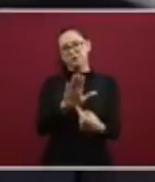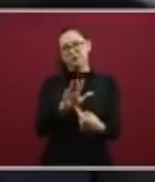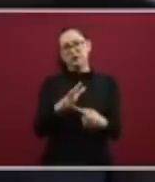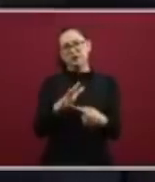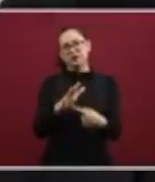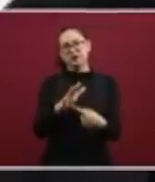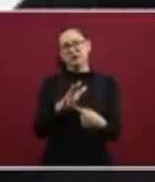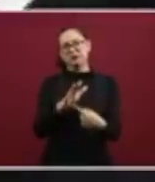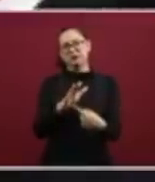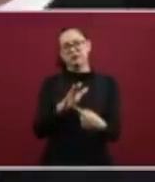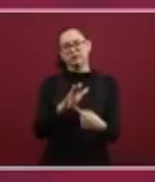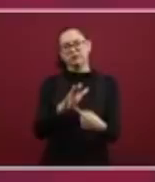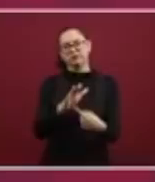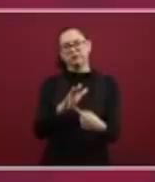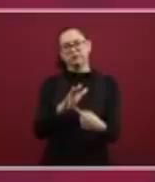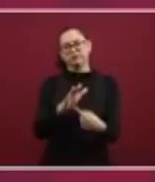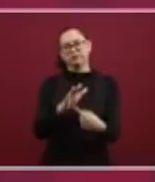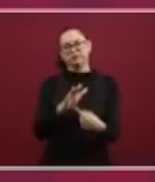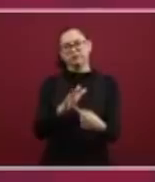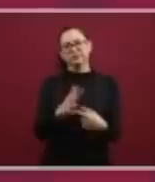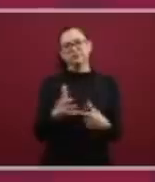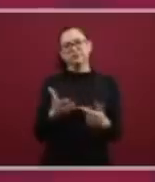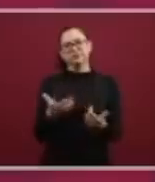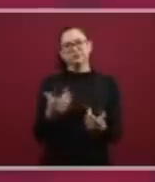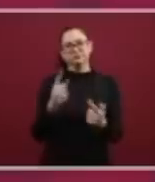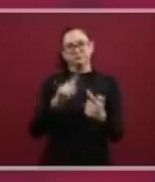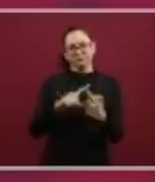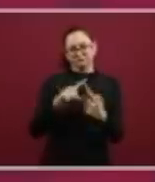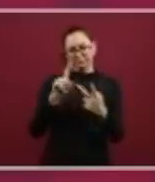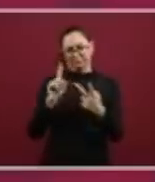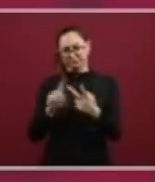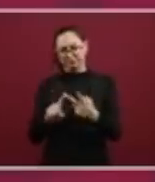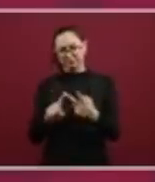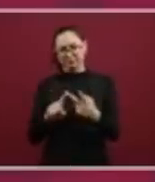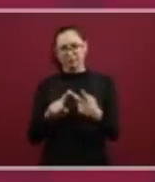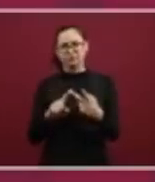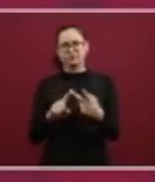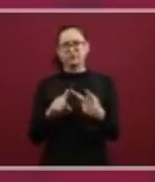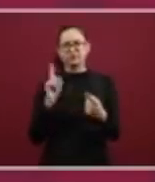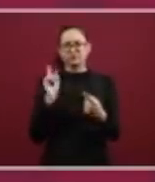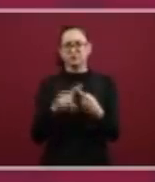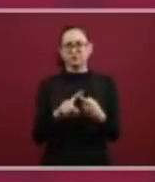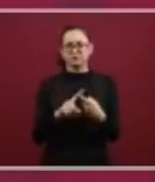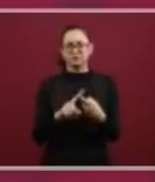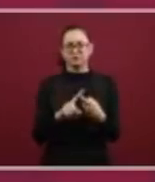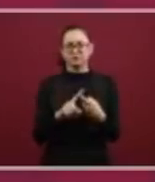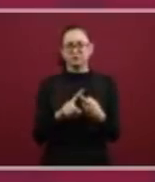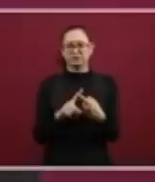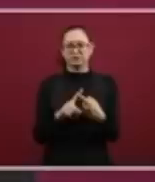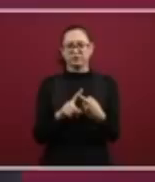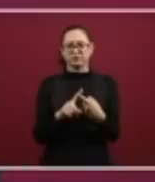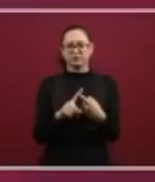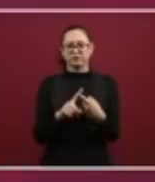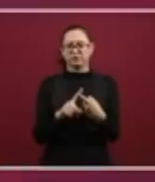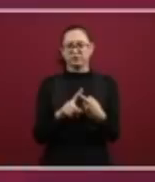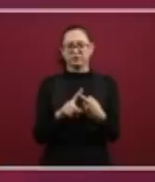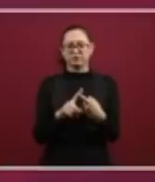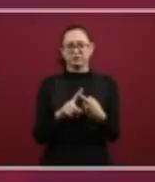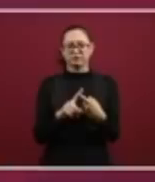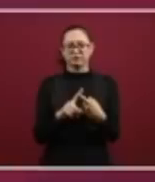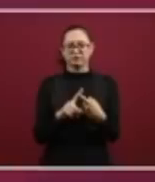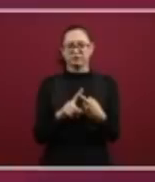tanto lo que se está haciendo en la identificación de